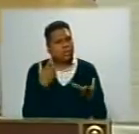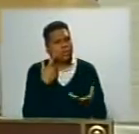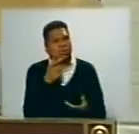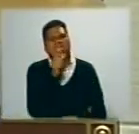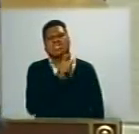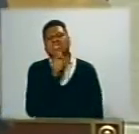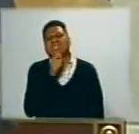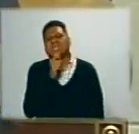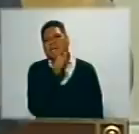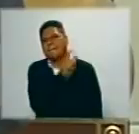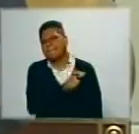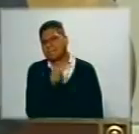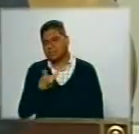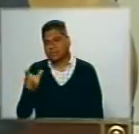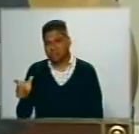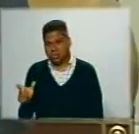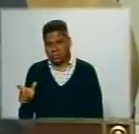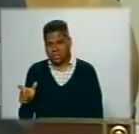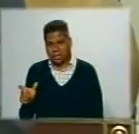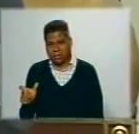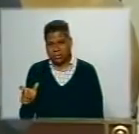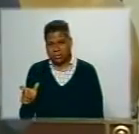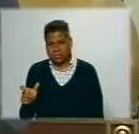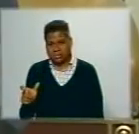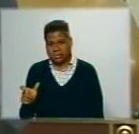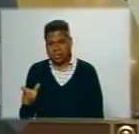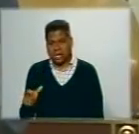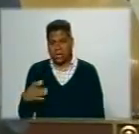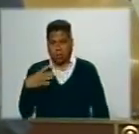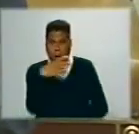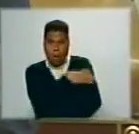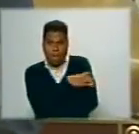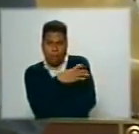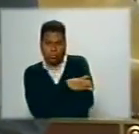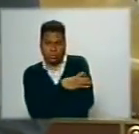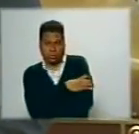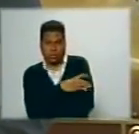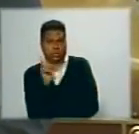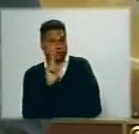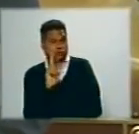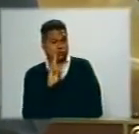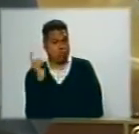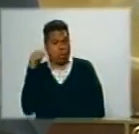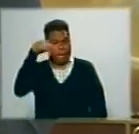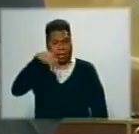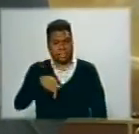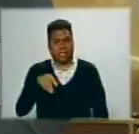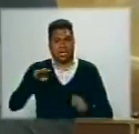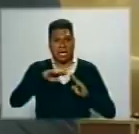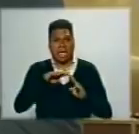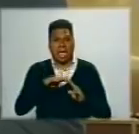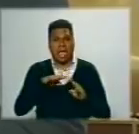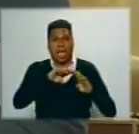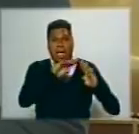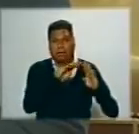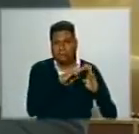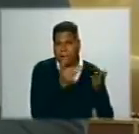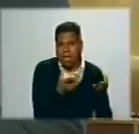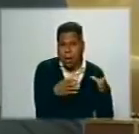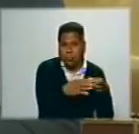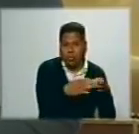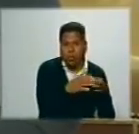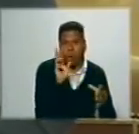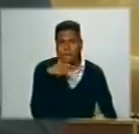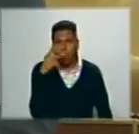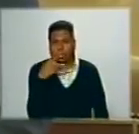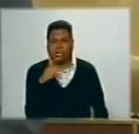soldados, esa derecha, que no solamente es el mundo político, es el mundo empresarial de la derecha